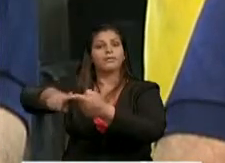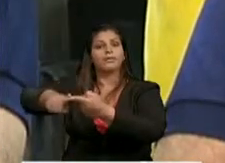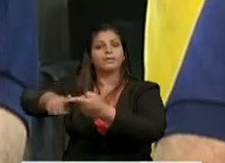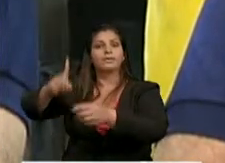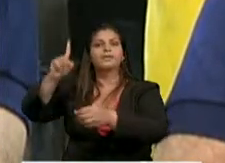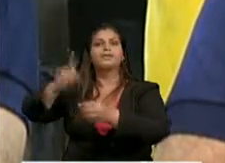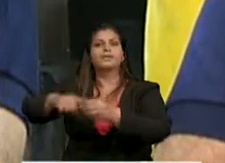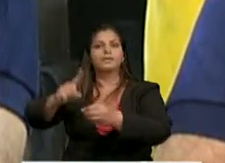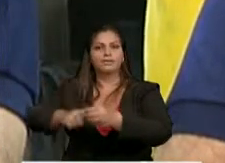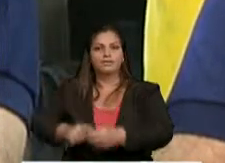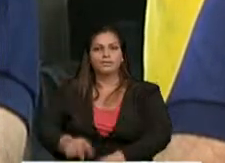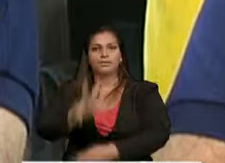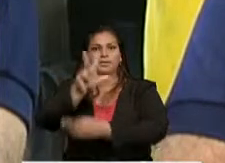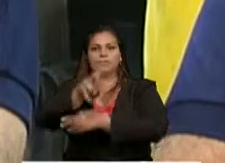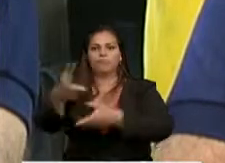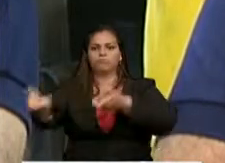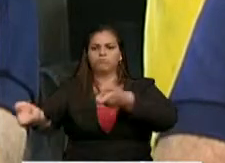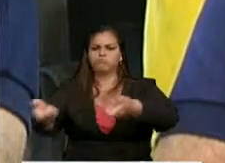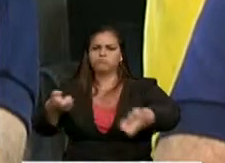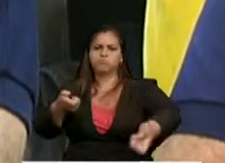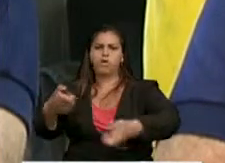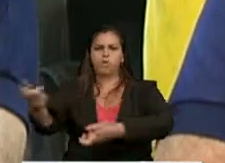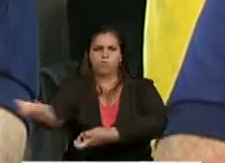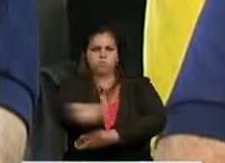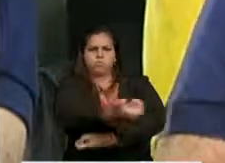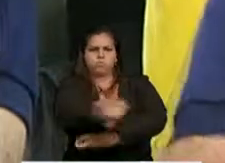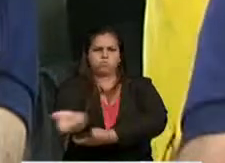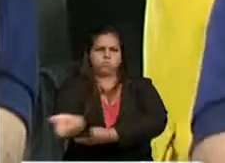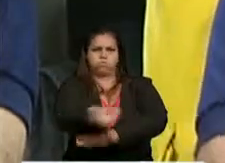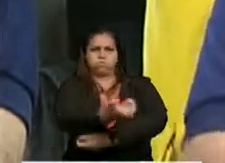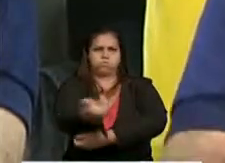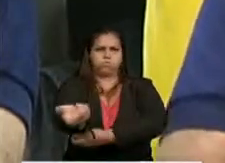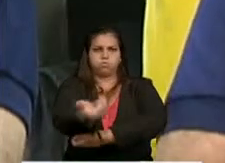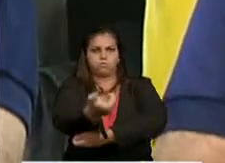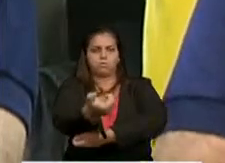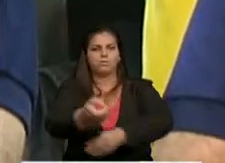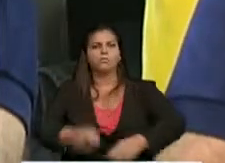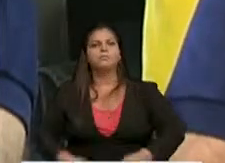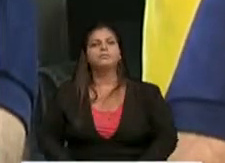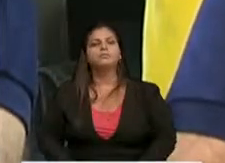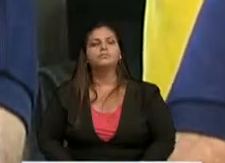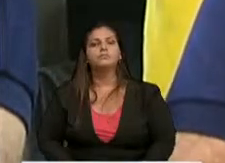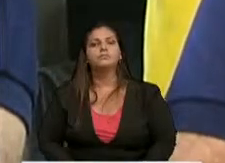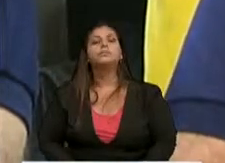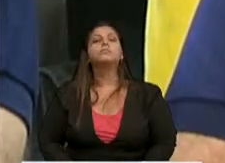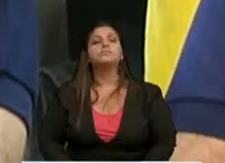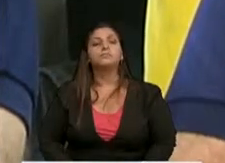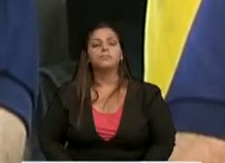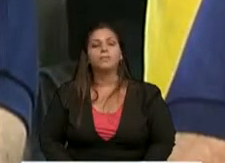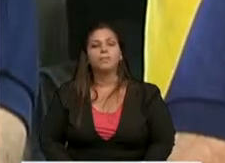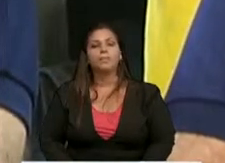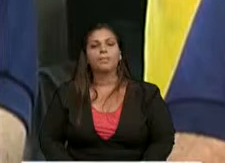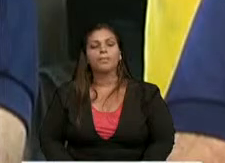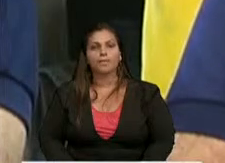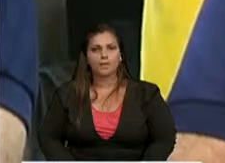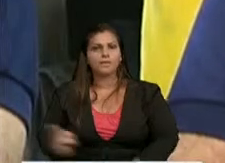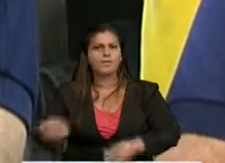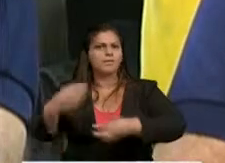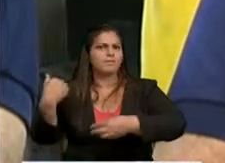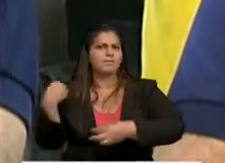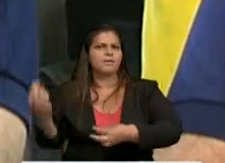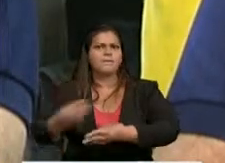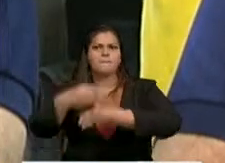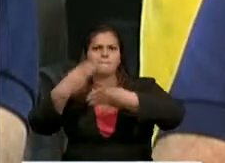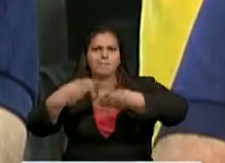de combate contra incendios de la institución, los mismos que van a llevar herramientas,